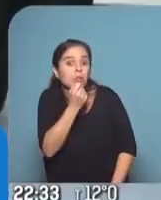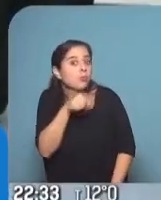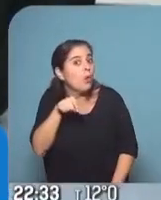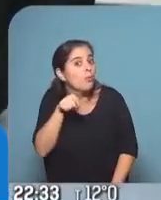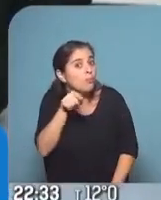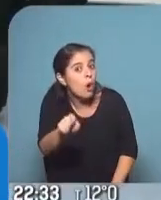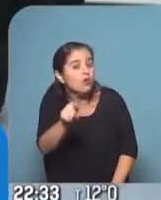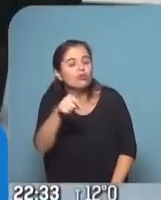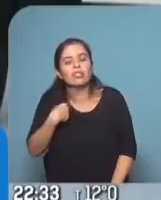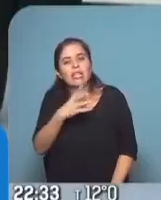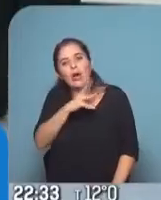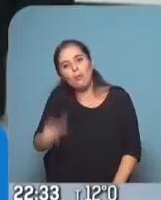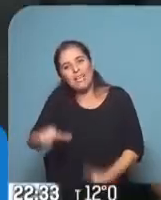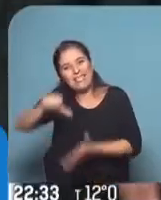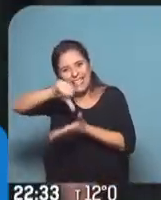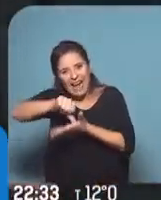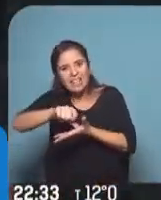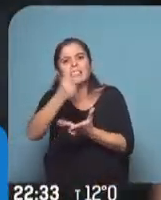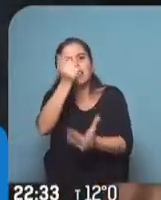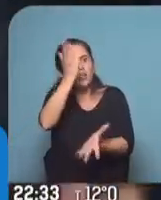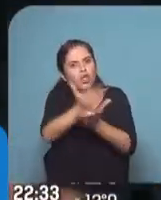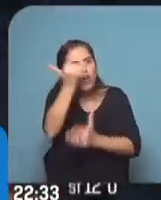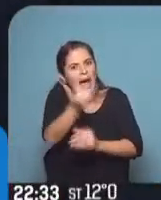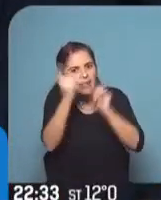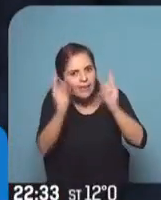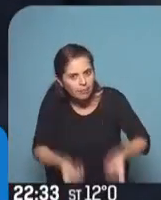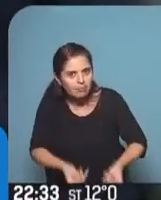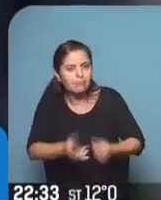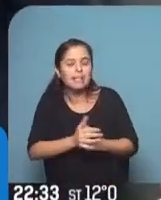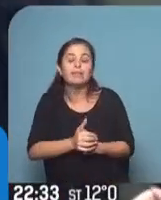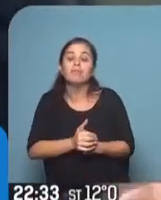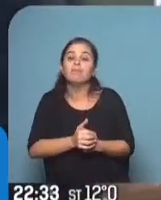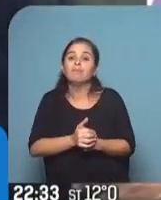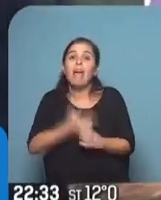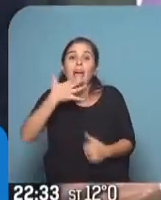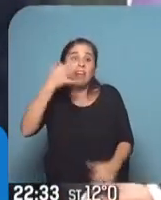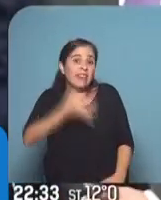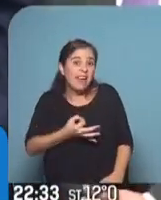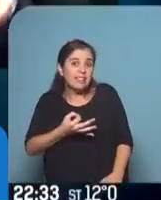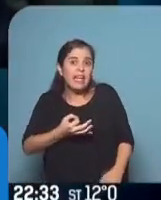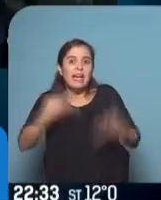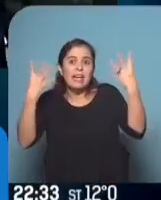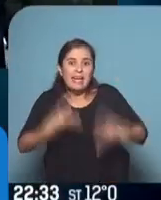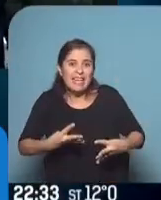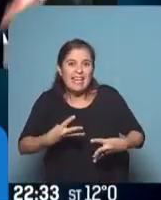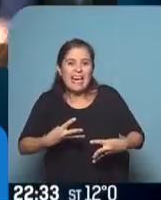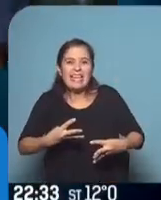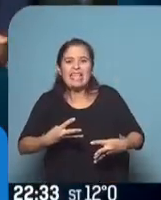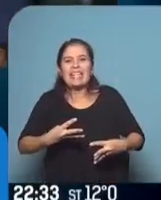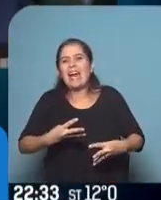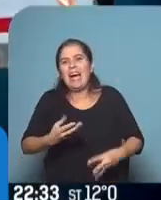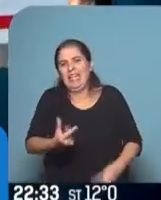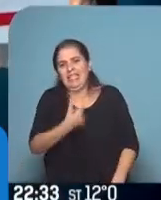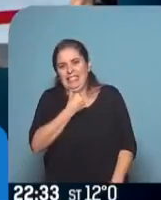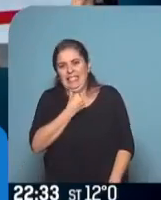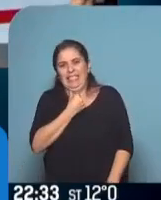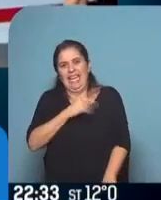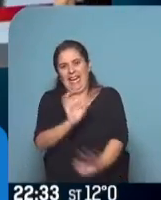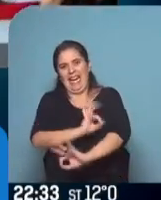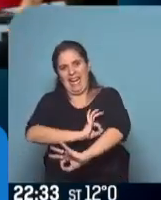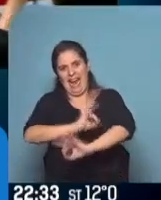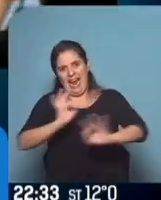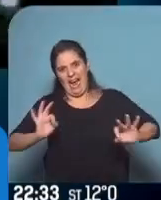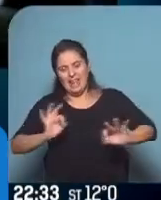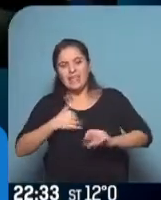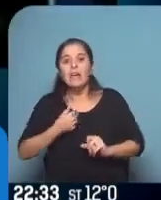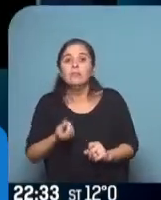perspectiva. Con respecto a lo que usted mencionaba, es cierto que nadie quiere la guerra, pero la peligrosidad de la situación es que no sería la primera vez en la historia que